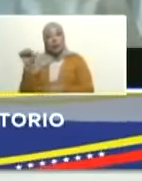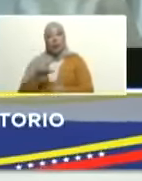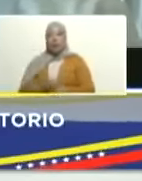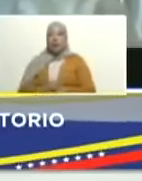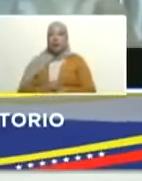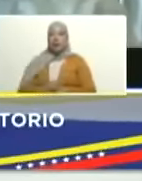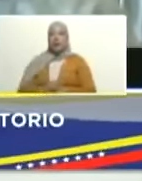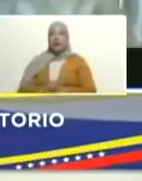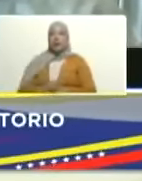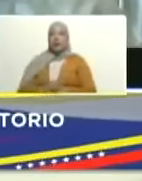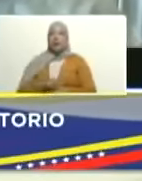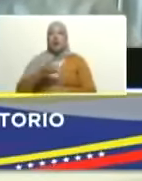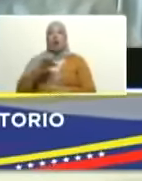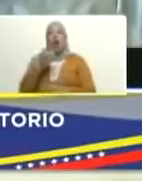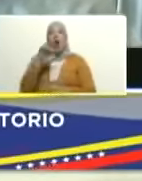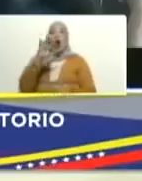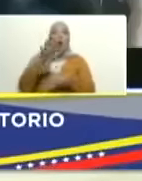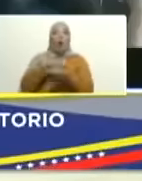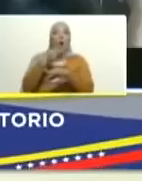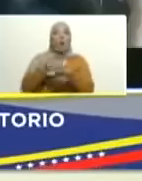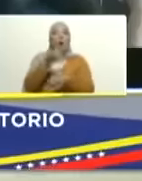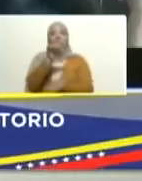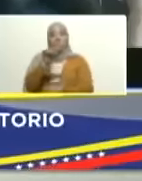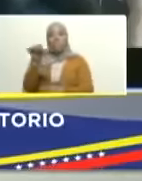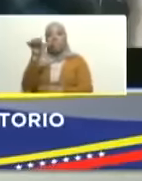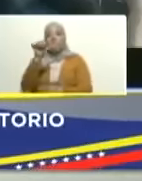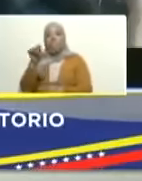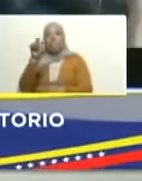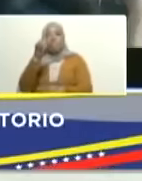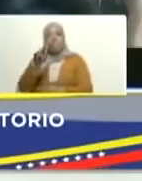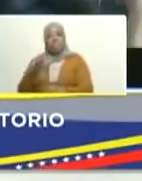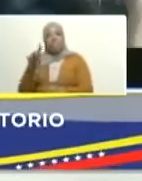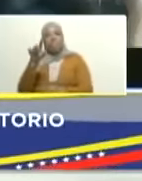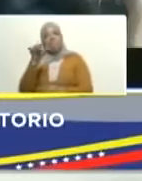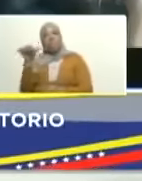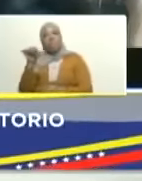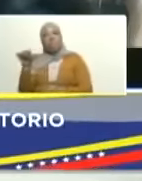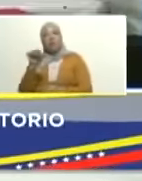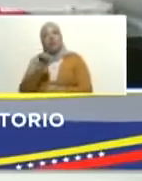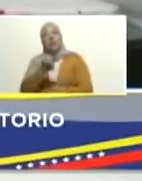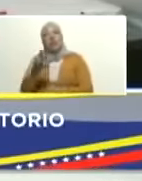Me dice que llegaron 126 o 127.